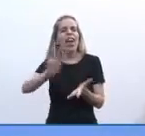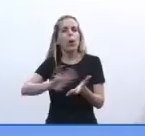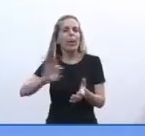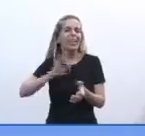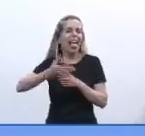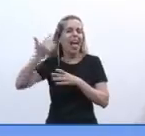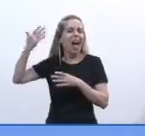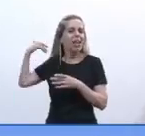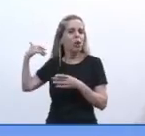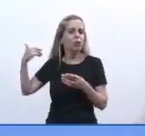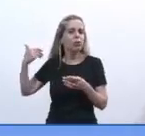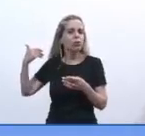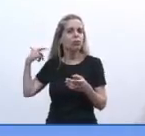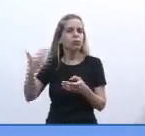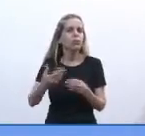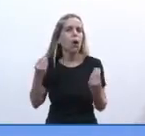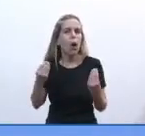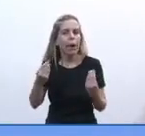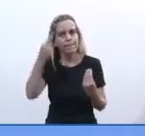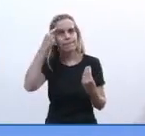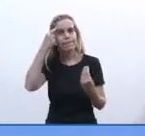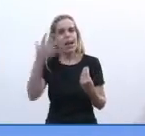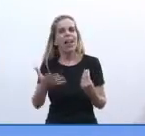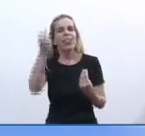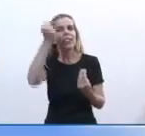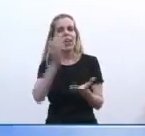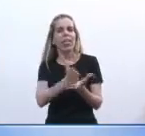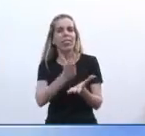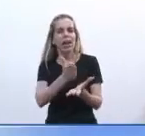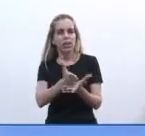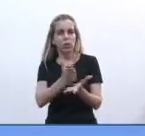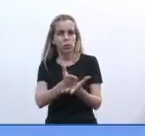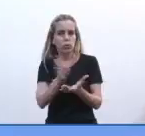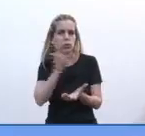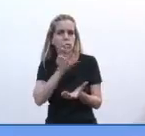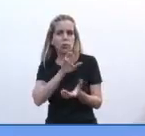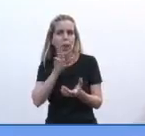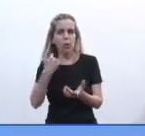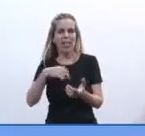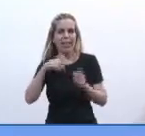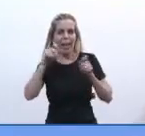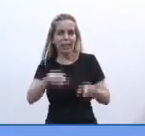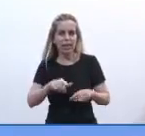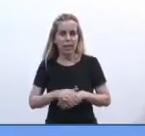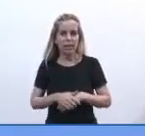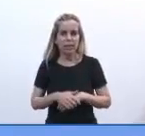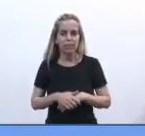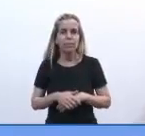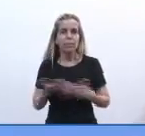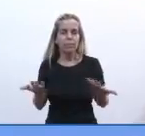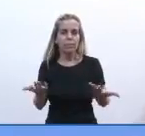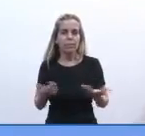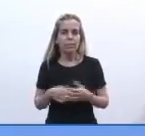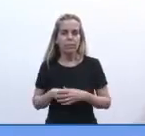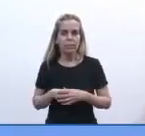deuda histórica con las conquistas y los derechos de las mujeres argentinas porque